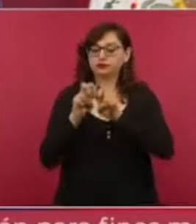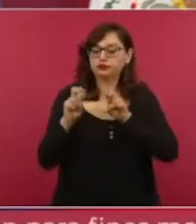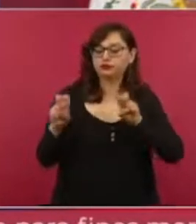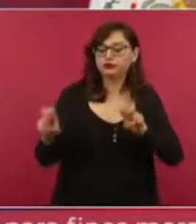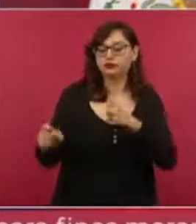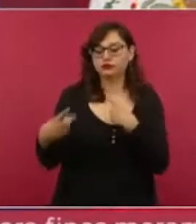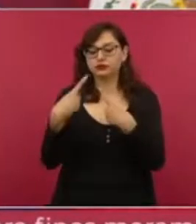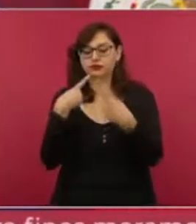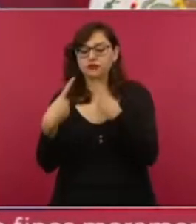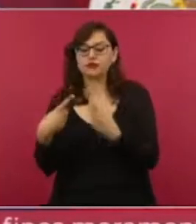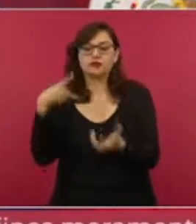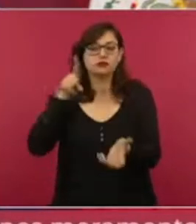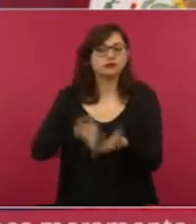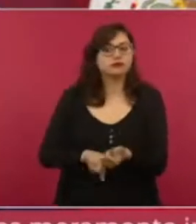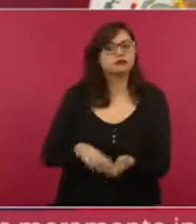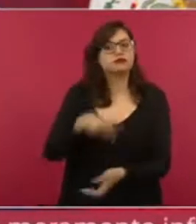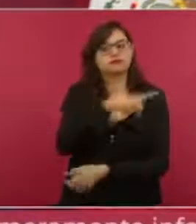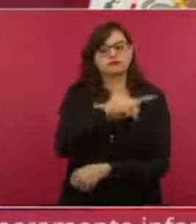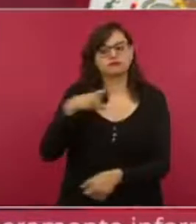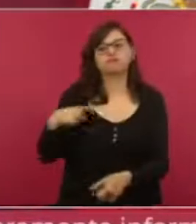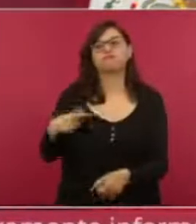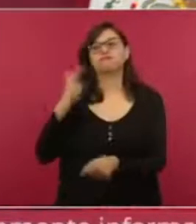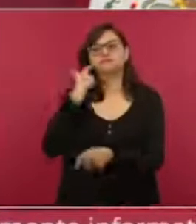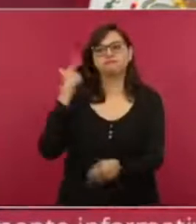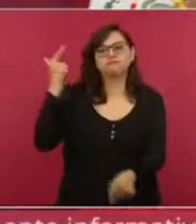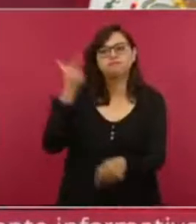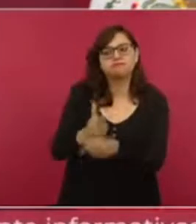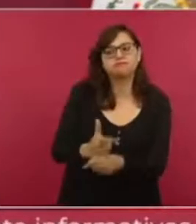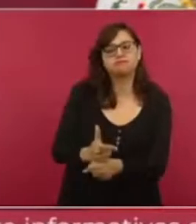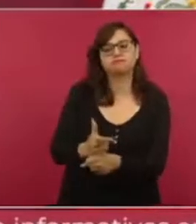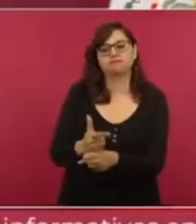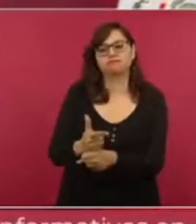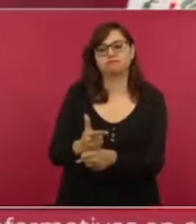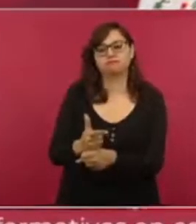es el fondo. ¿Y qué no saben los ministros?